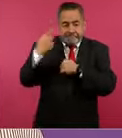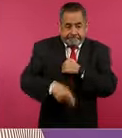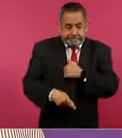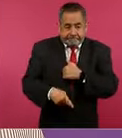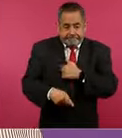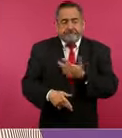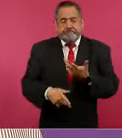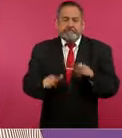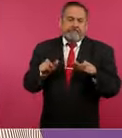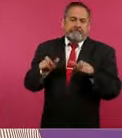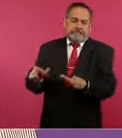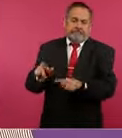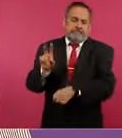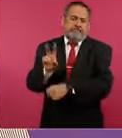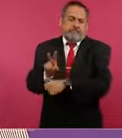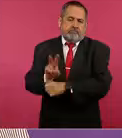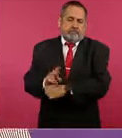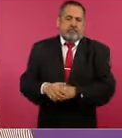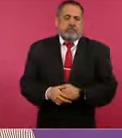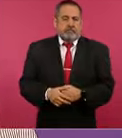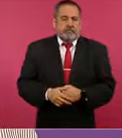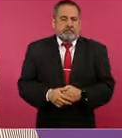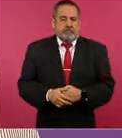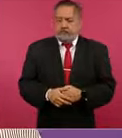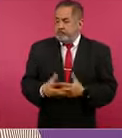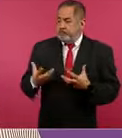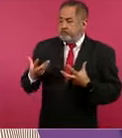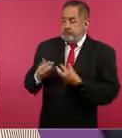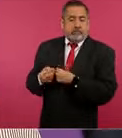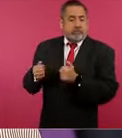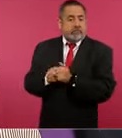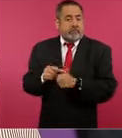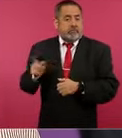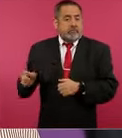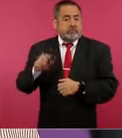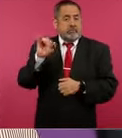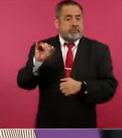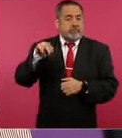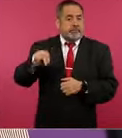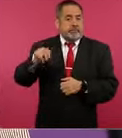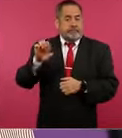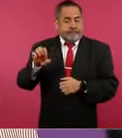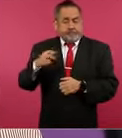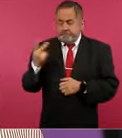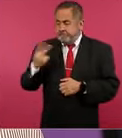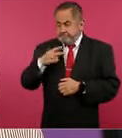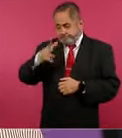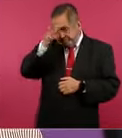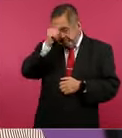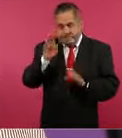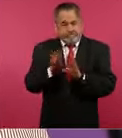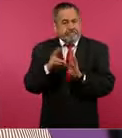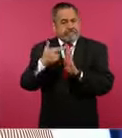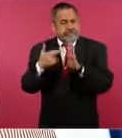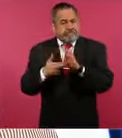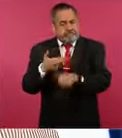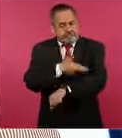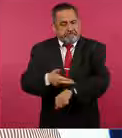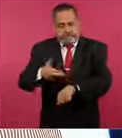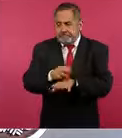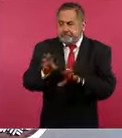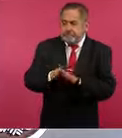inseguridad. Junto con el Instituto Nacional Electoral hemos acordado un procedimiento de